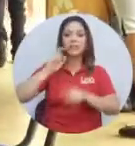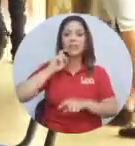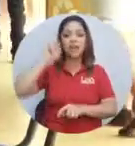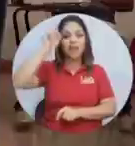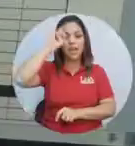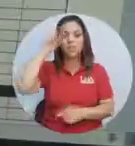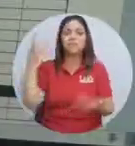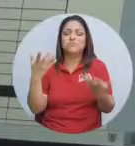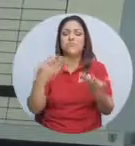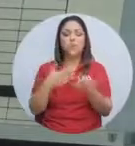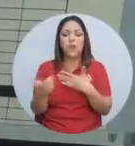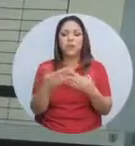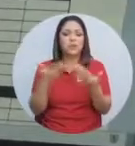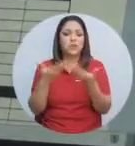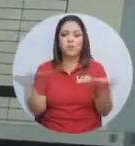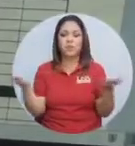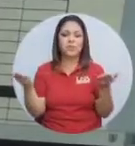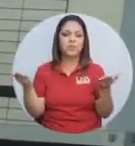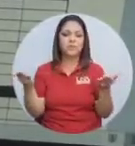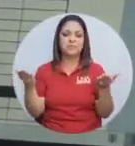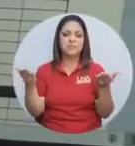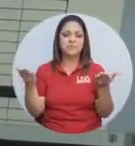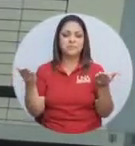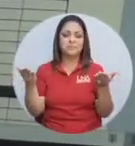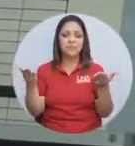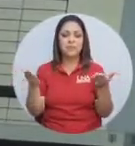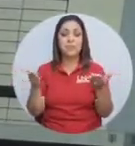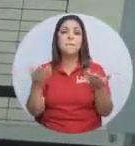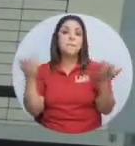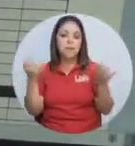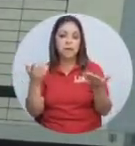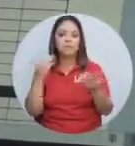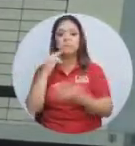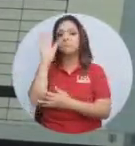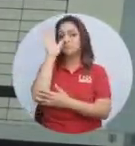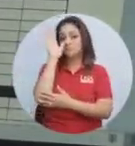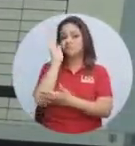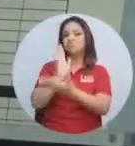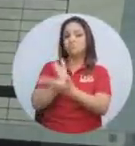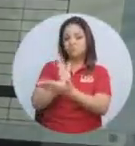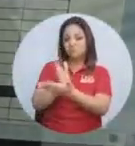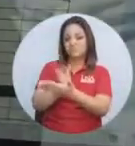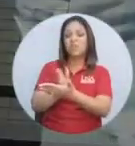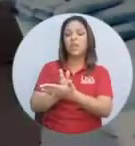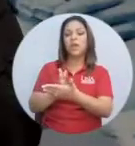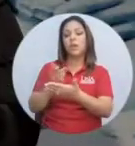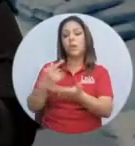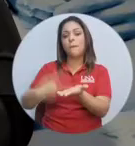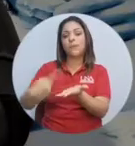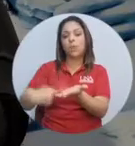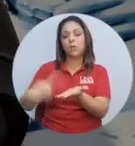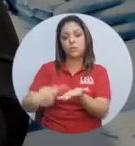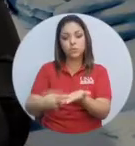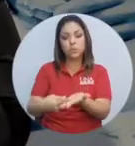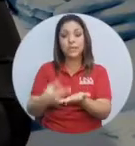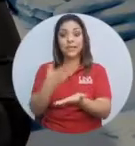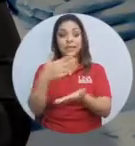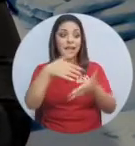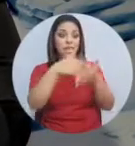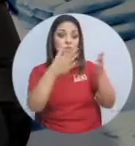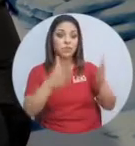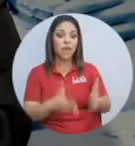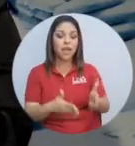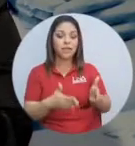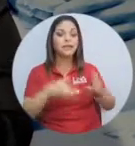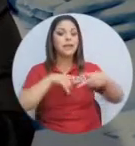género, es decir, cualquier cosa que se preste para este tipo de comentarios y que los